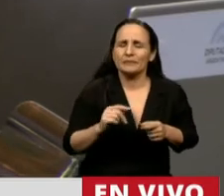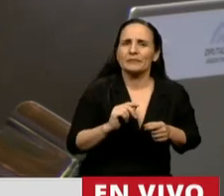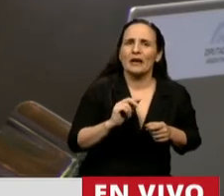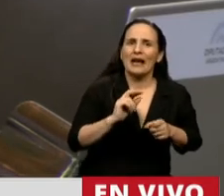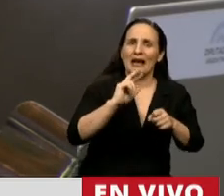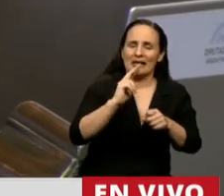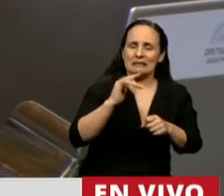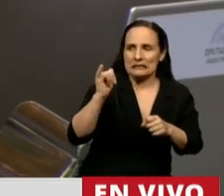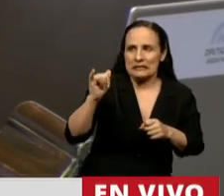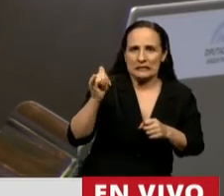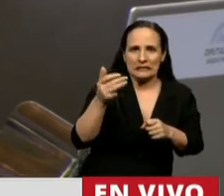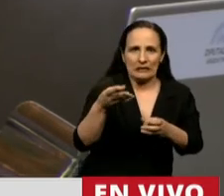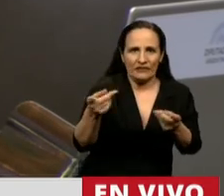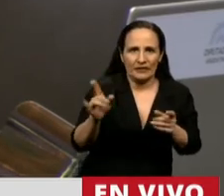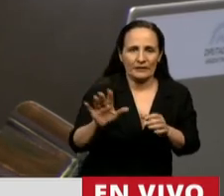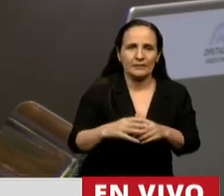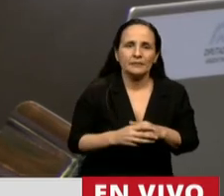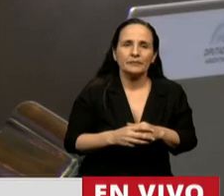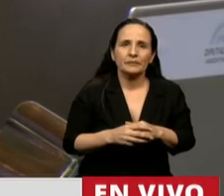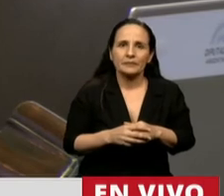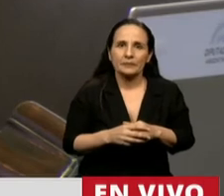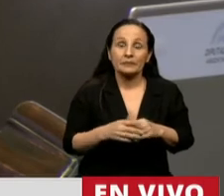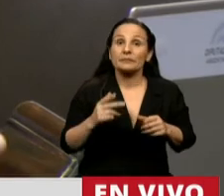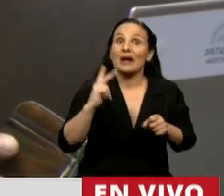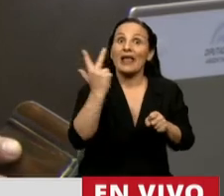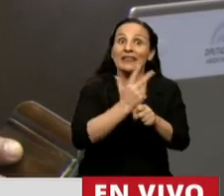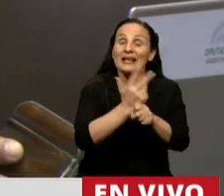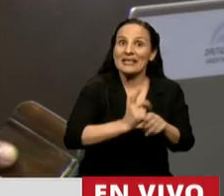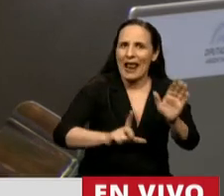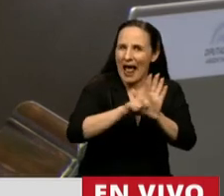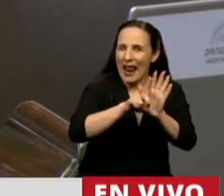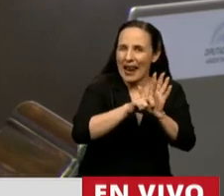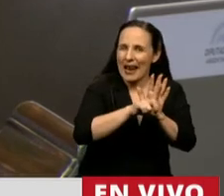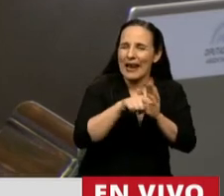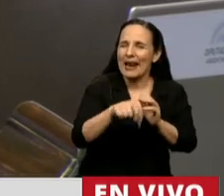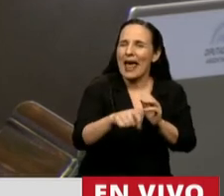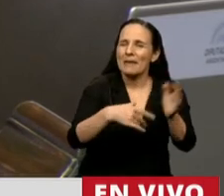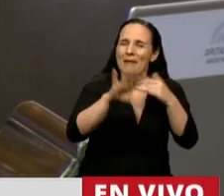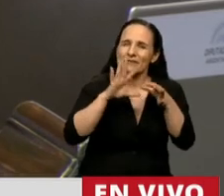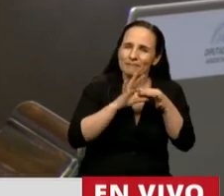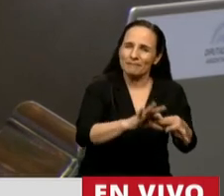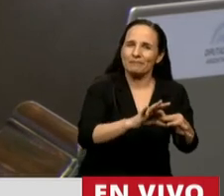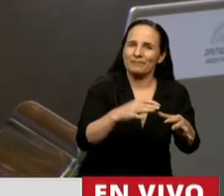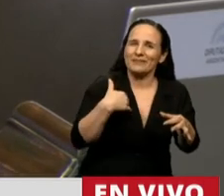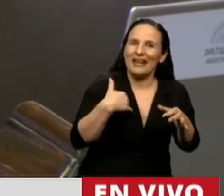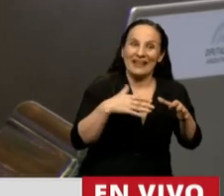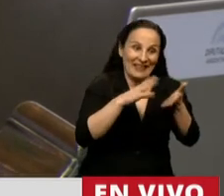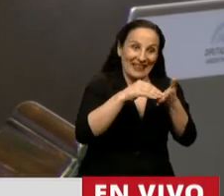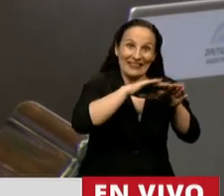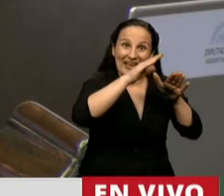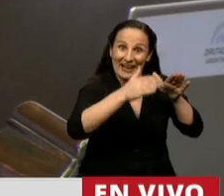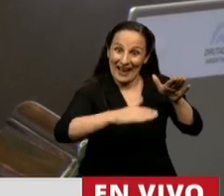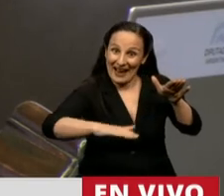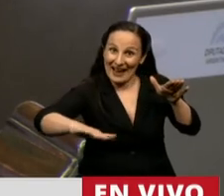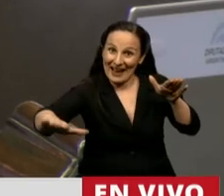ratificaba, claramente, señor presidente, claramente la tercera ley que ratificaba un sentido nacional, la extensión de la plataforma, la creación